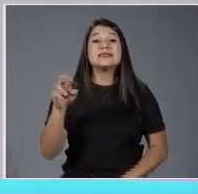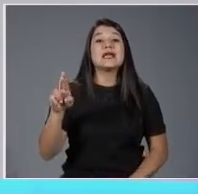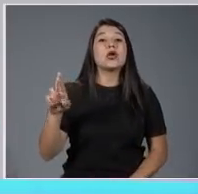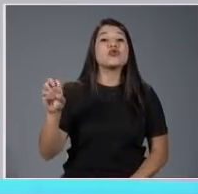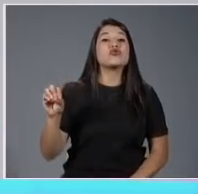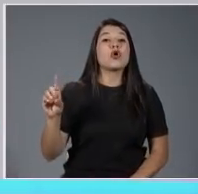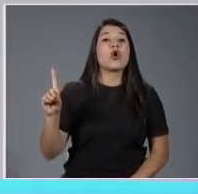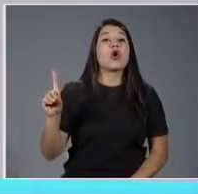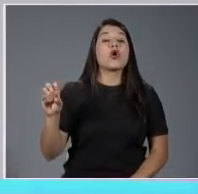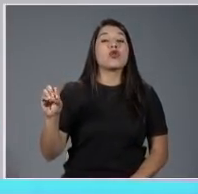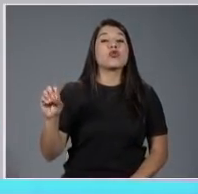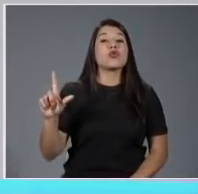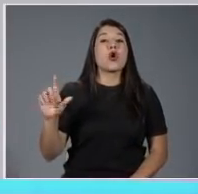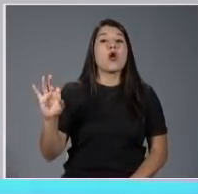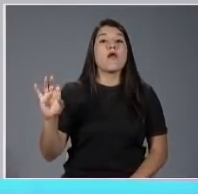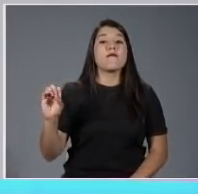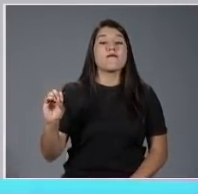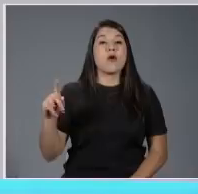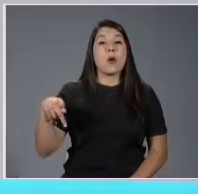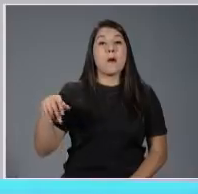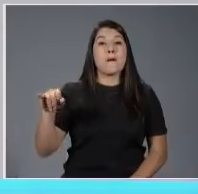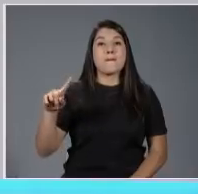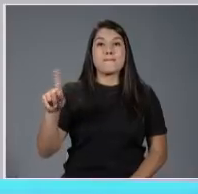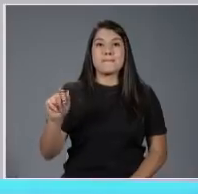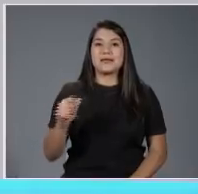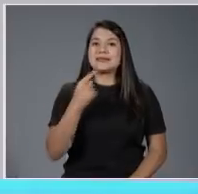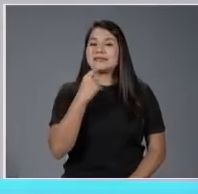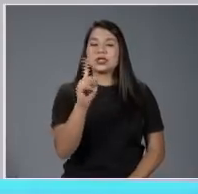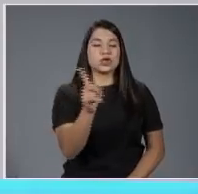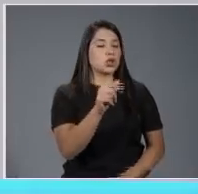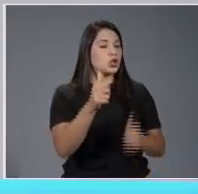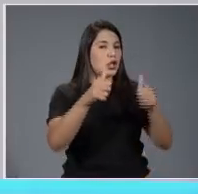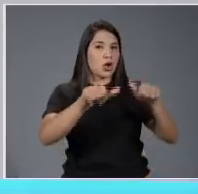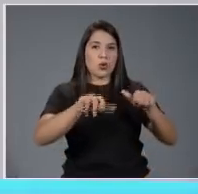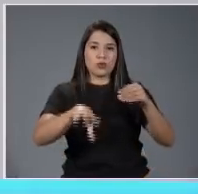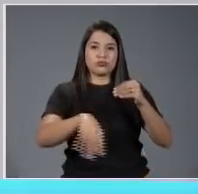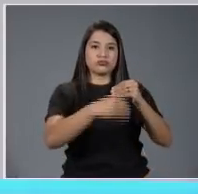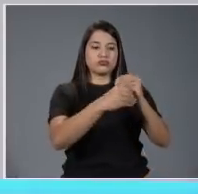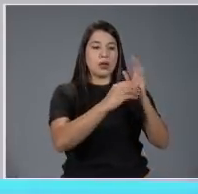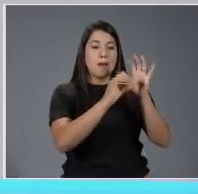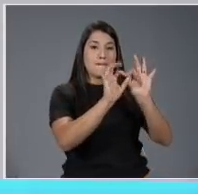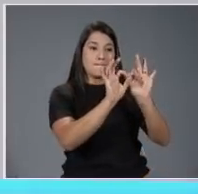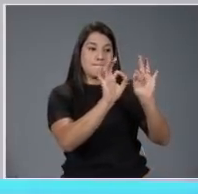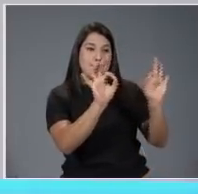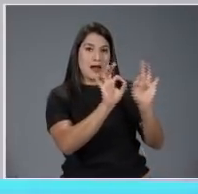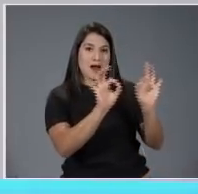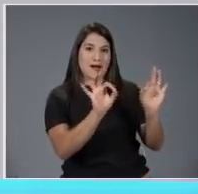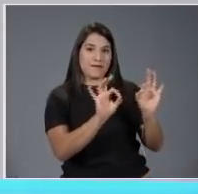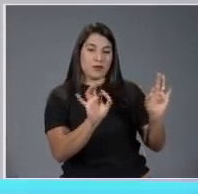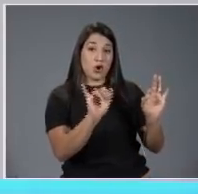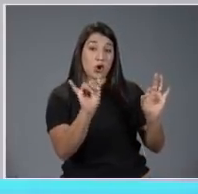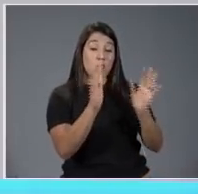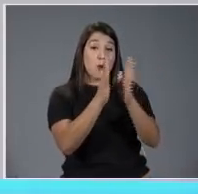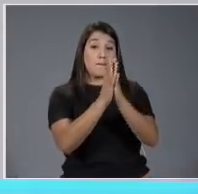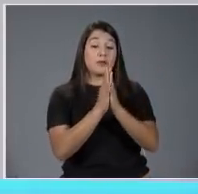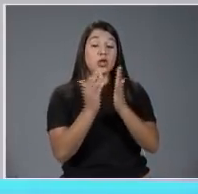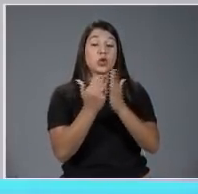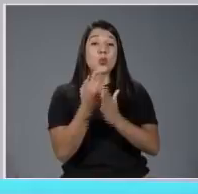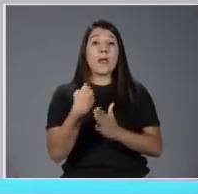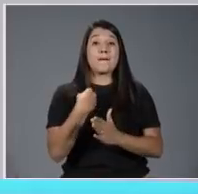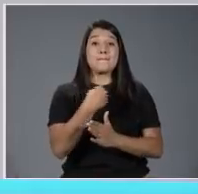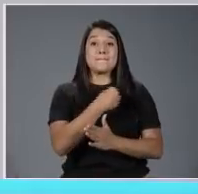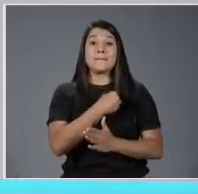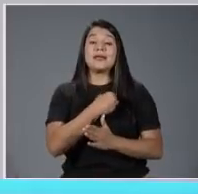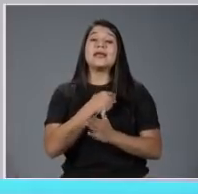expresa que no estuvo de acuerdo en incluir un párrafo que solicitaba la nueva ministra de la Comisión de la Mujer,